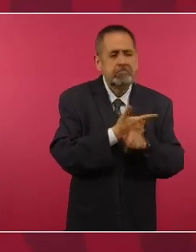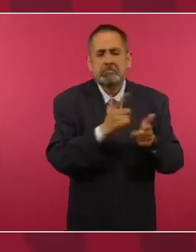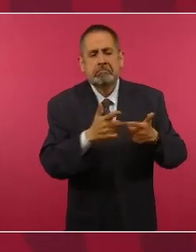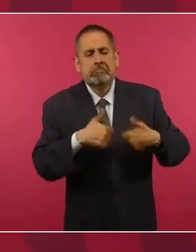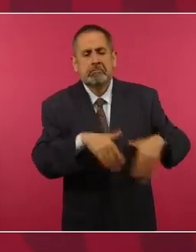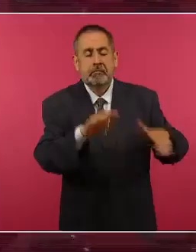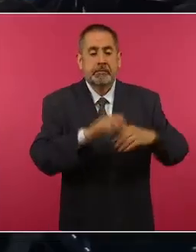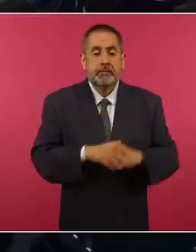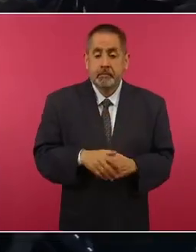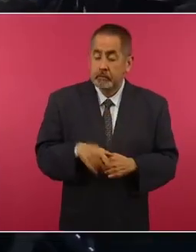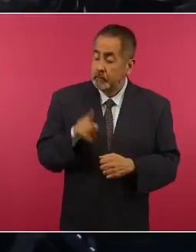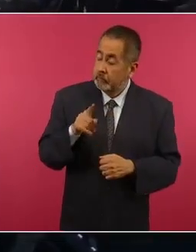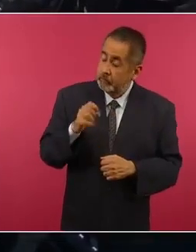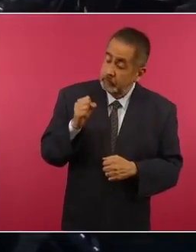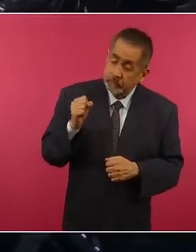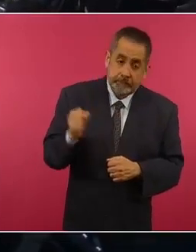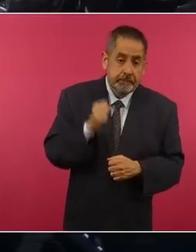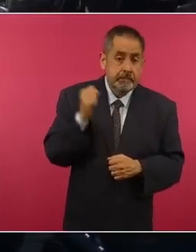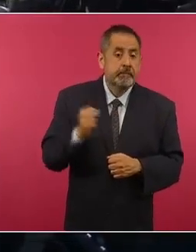Y afortunadamente